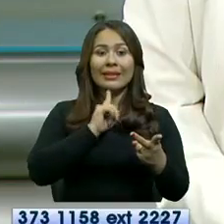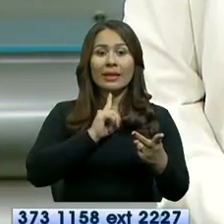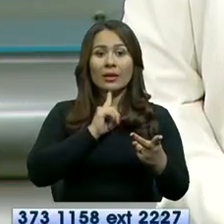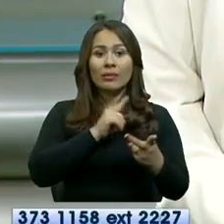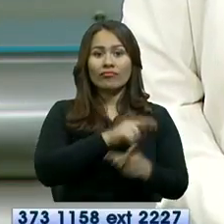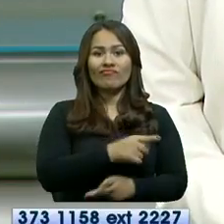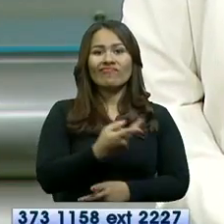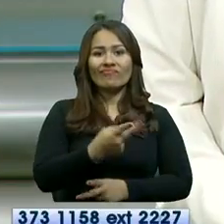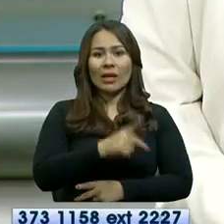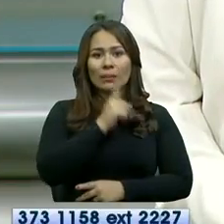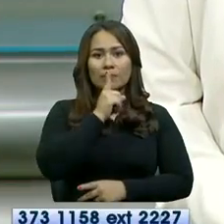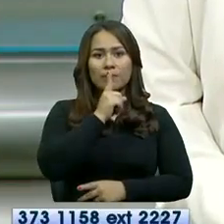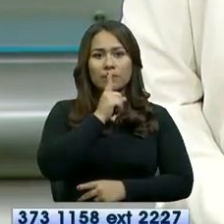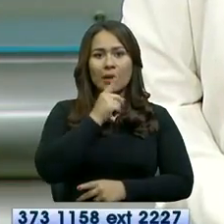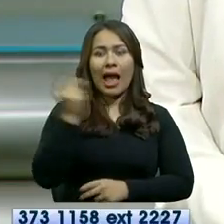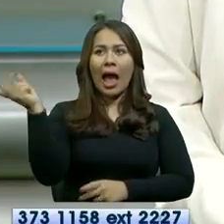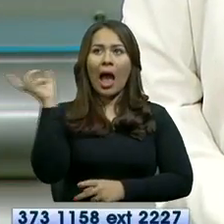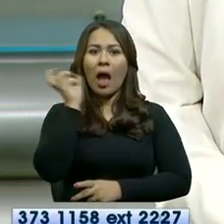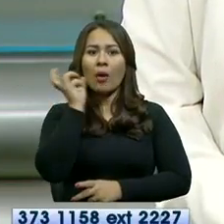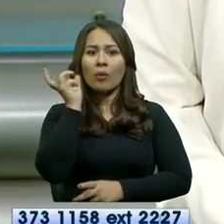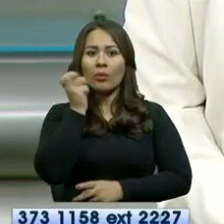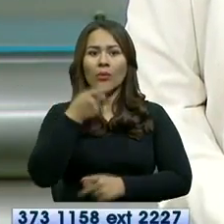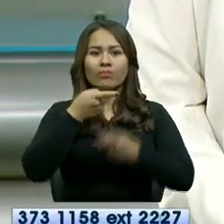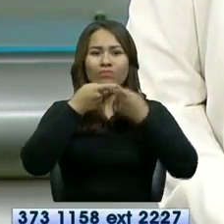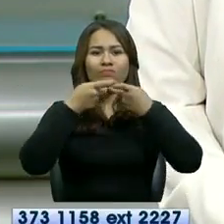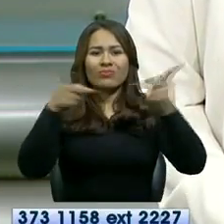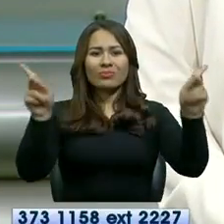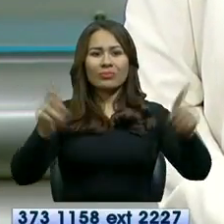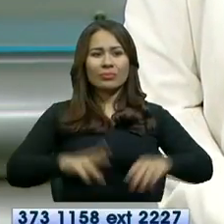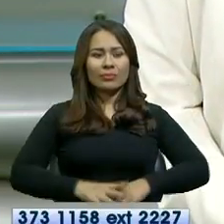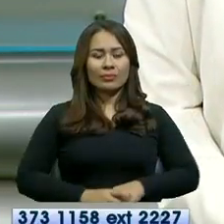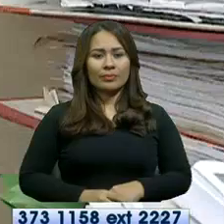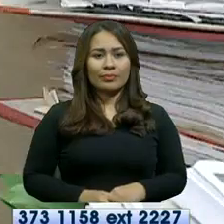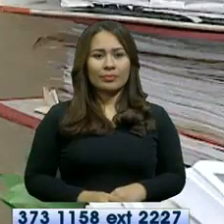la transcripción de audios, entre otros.